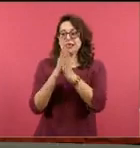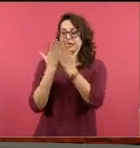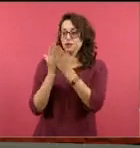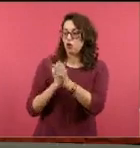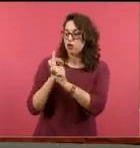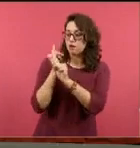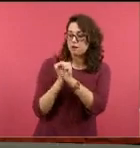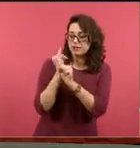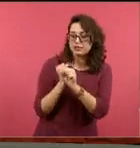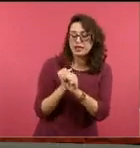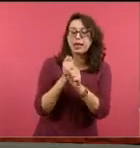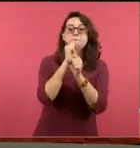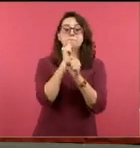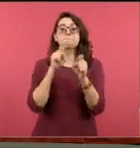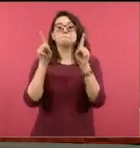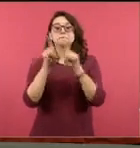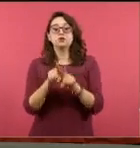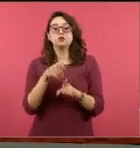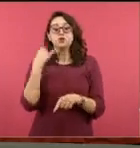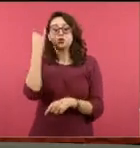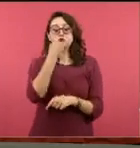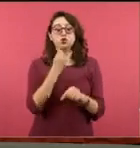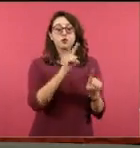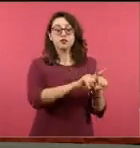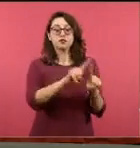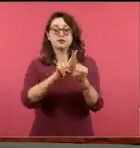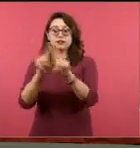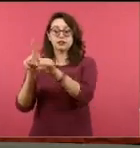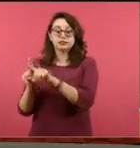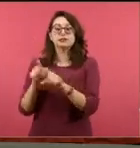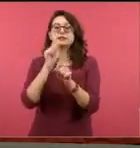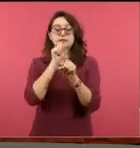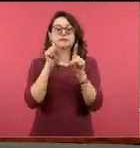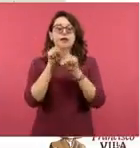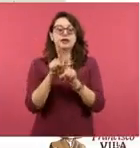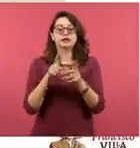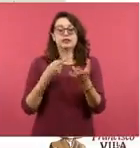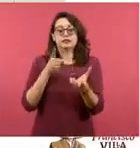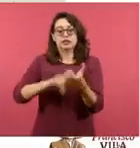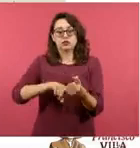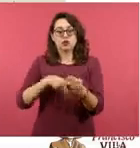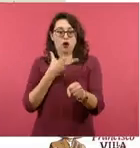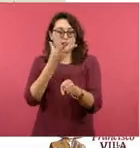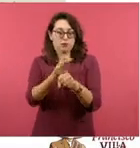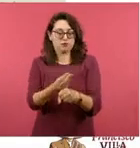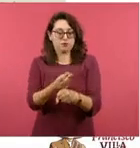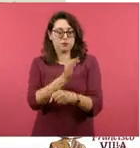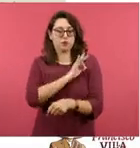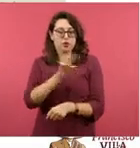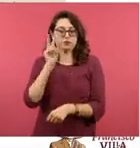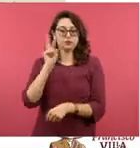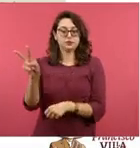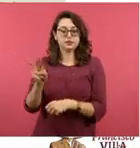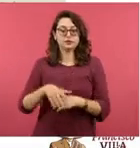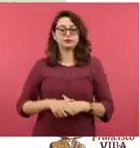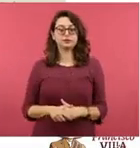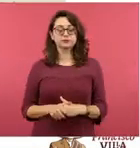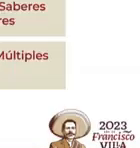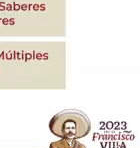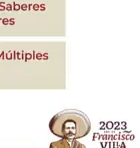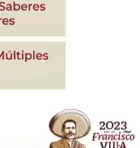lenguajes, que ya nos dijo que es un material también complementario. Finalmente, ya con toda la información que tiene, se busca que se haga la